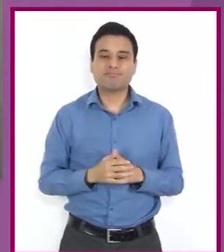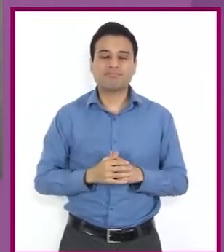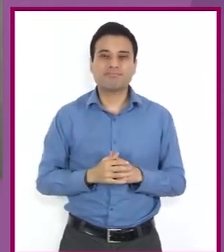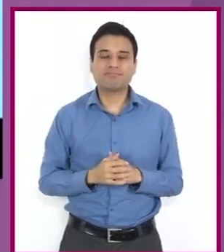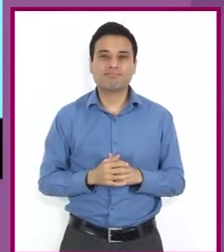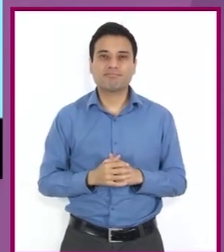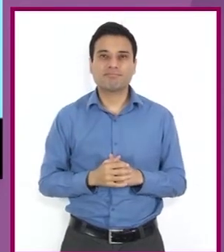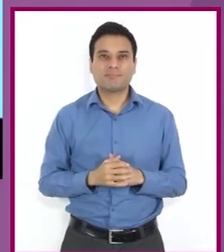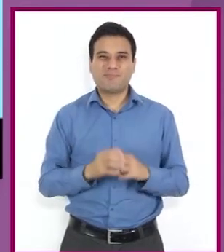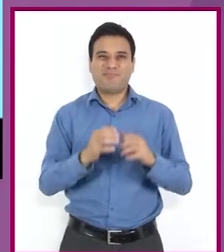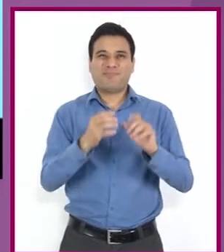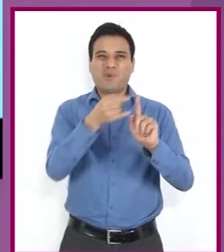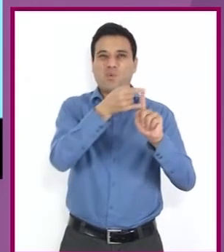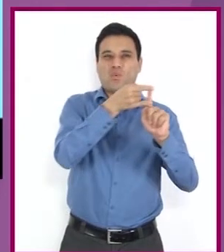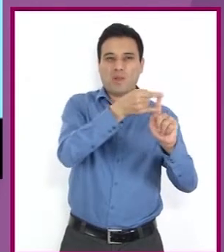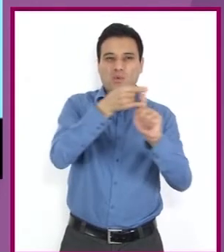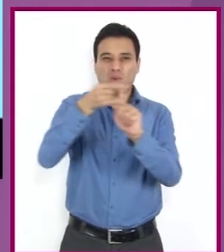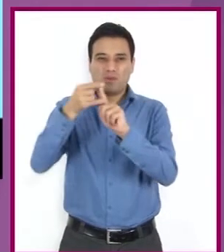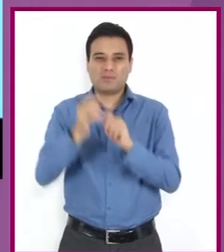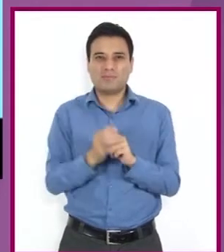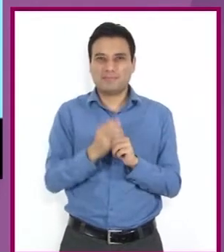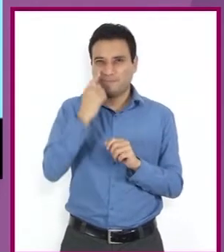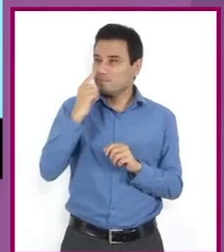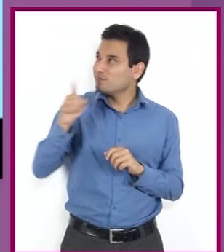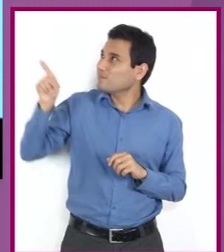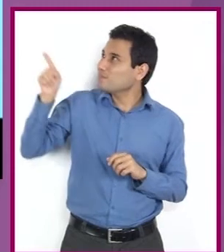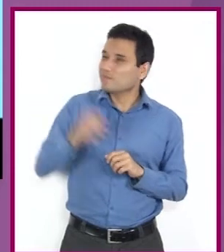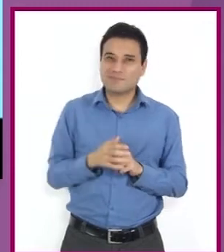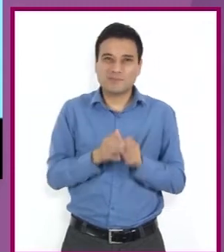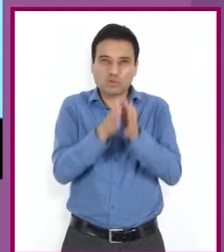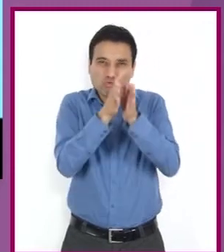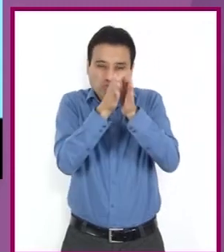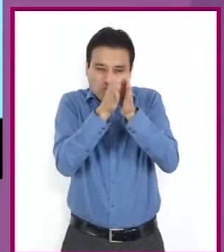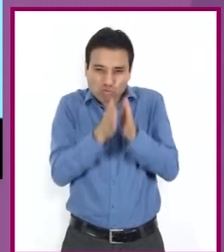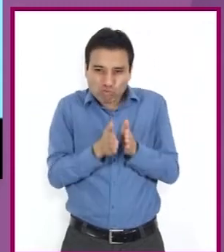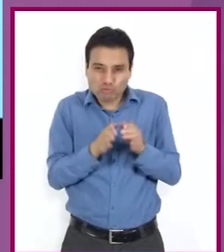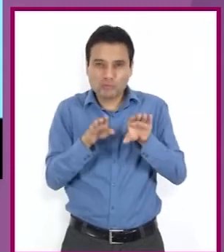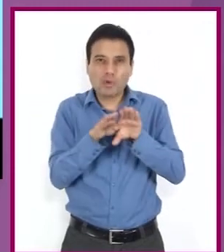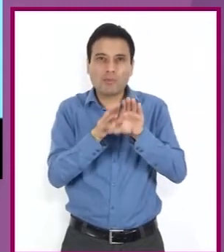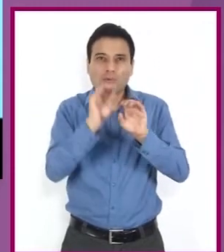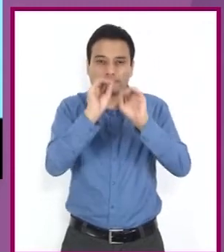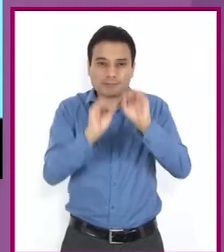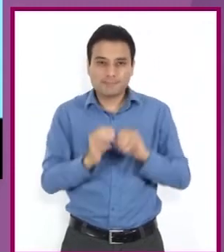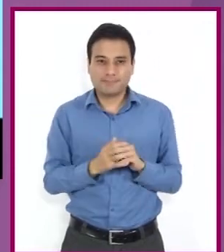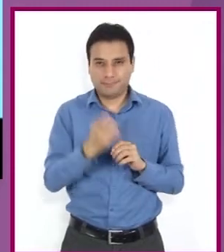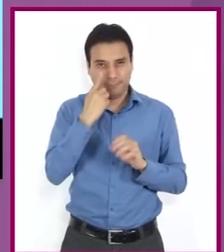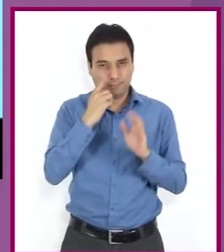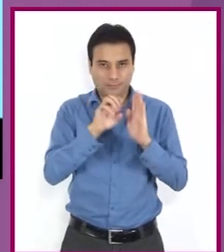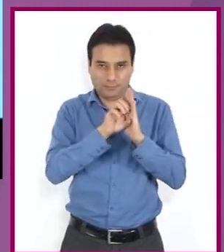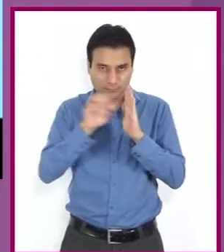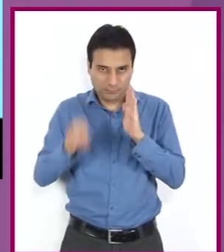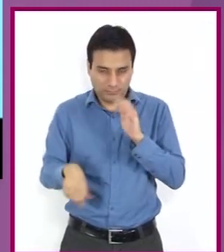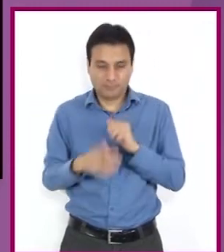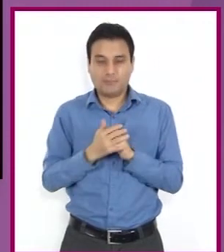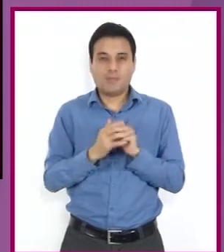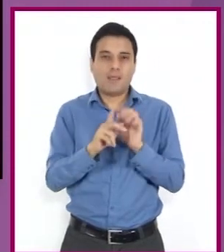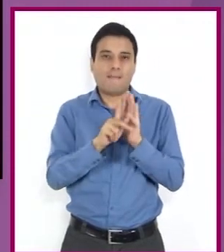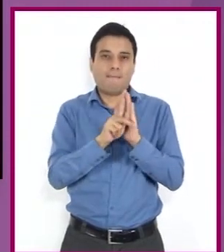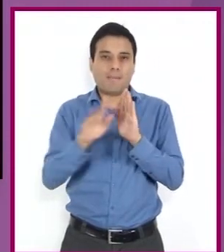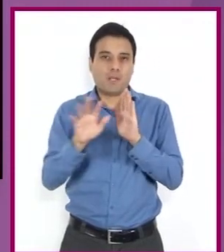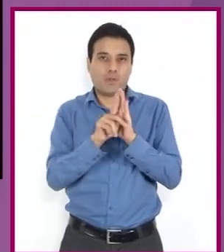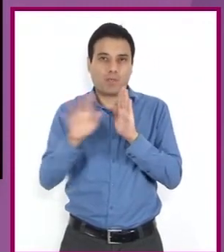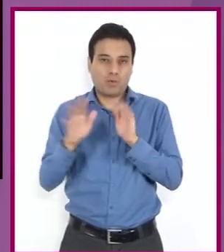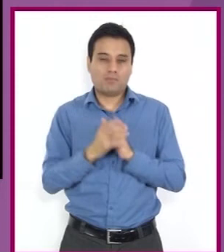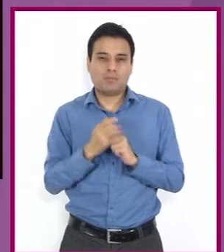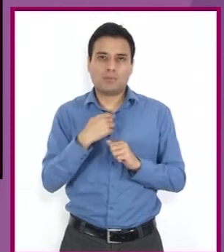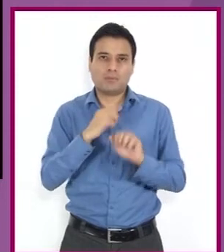viñetas. Cuando se elaboran trabajos por encargo, como ejemplo las tiras de un diario, el realizador se adapta a